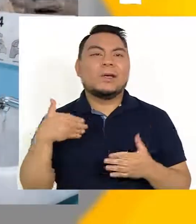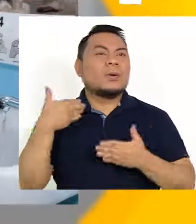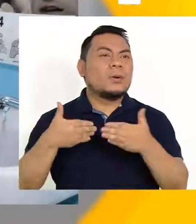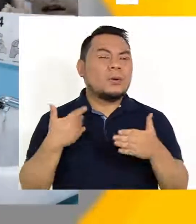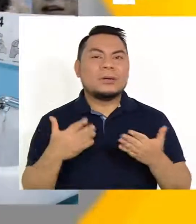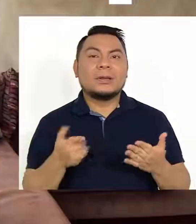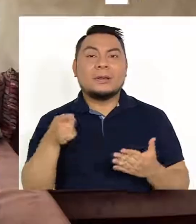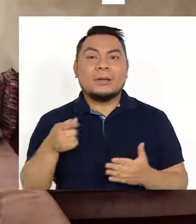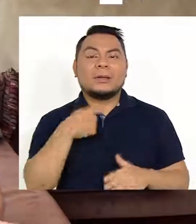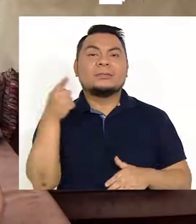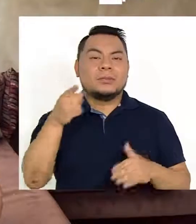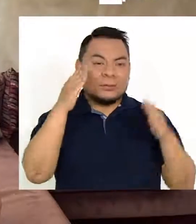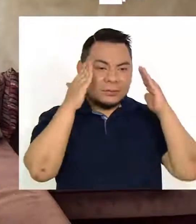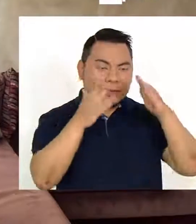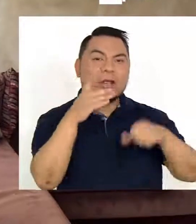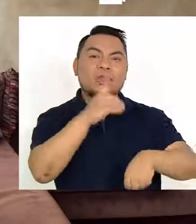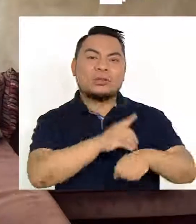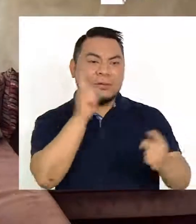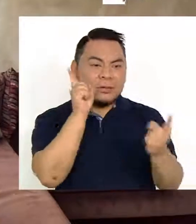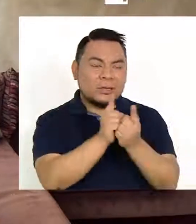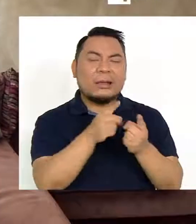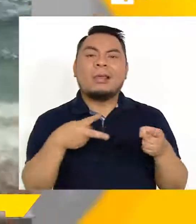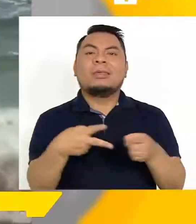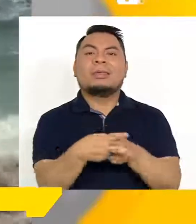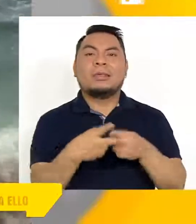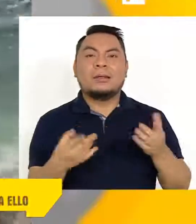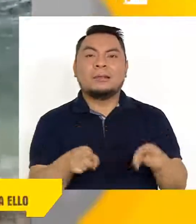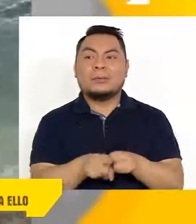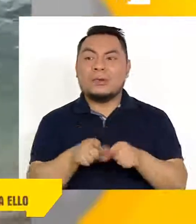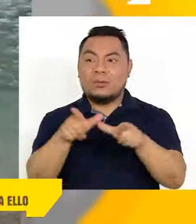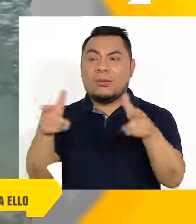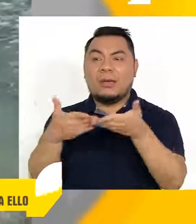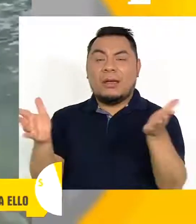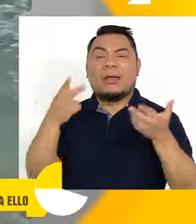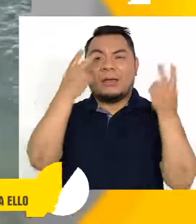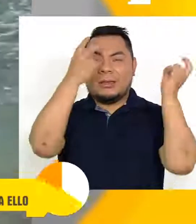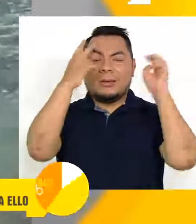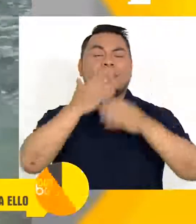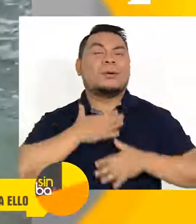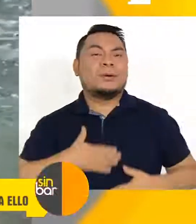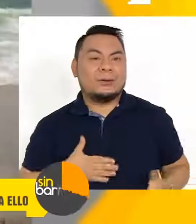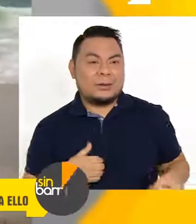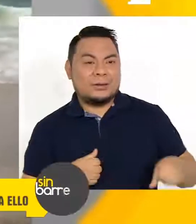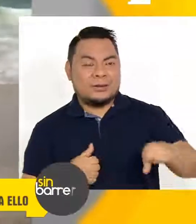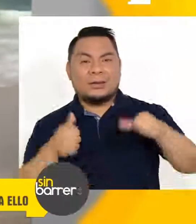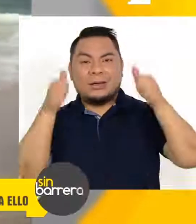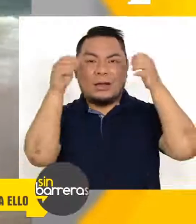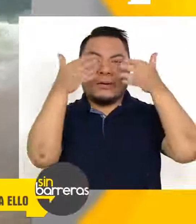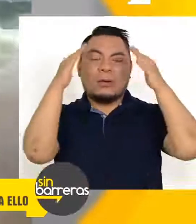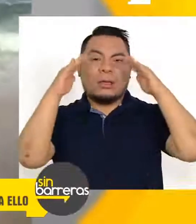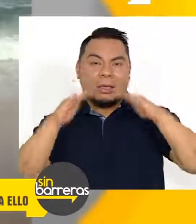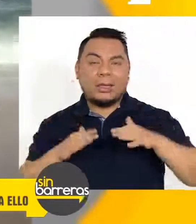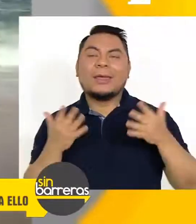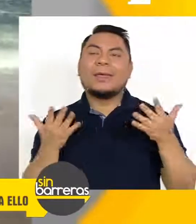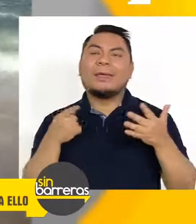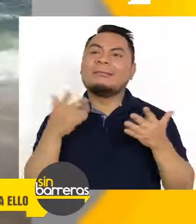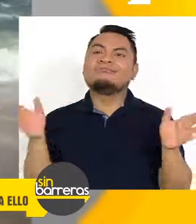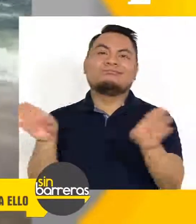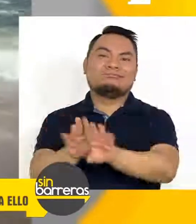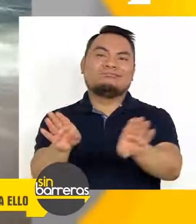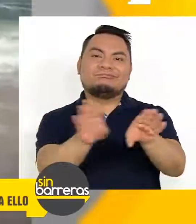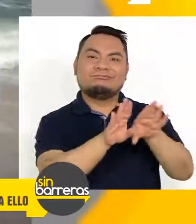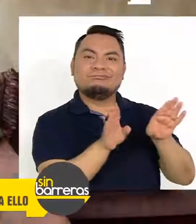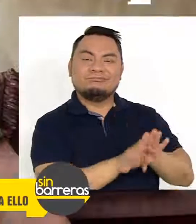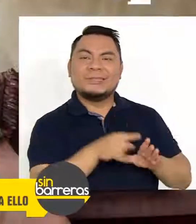de rutinas, sus terapias se vieron interrumpidas, los espacios abiertos a donde acostumbrábamos a llevarlos fueron